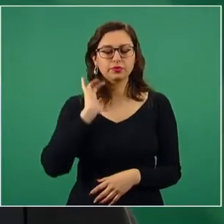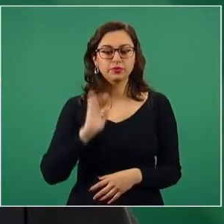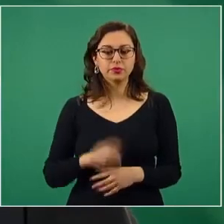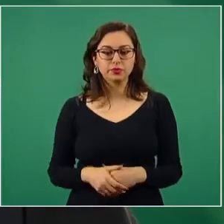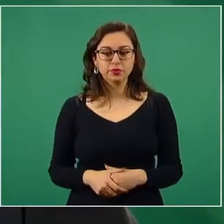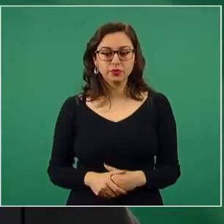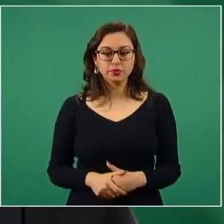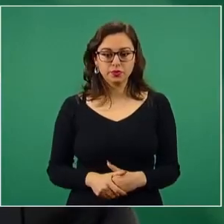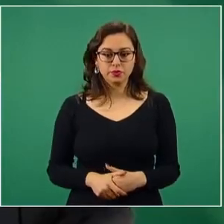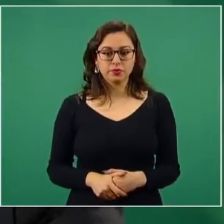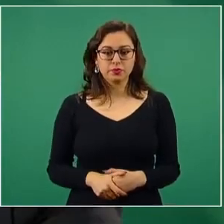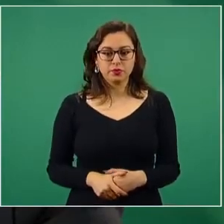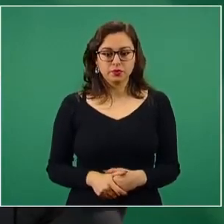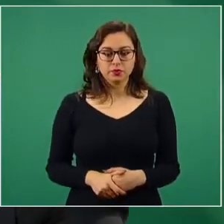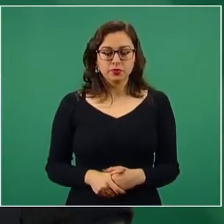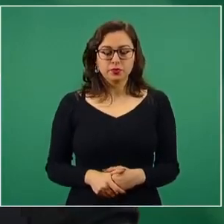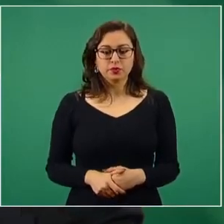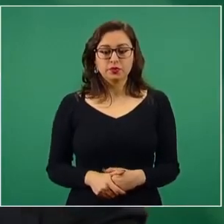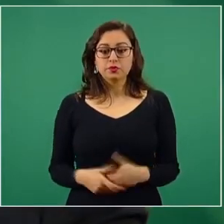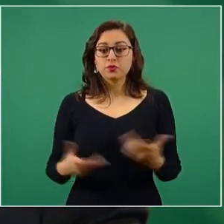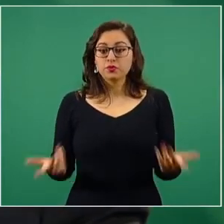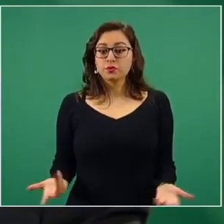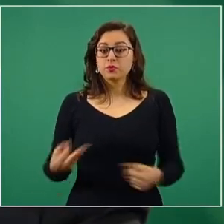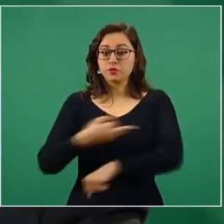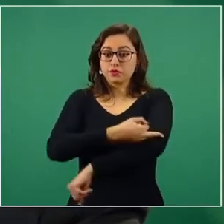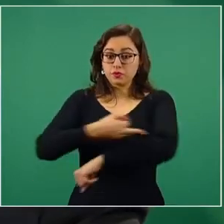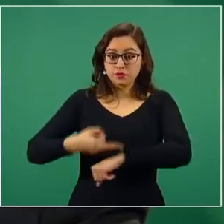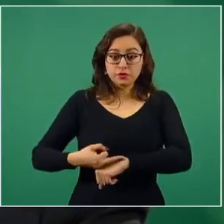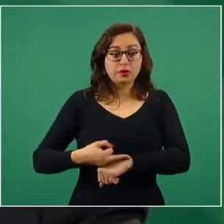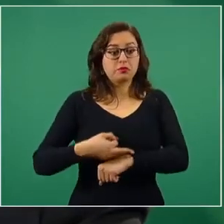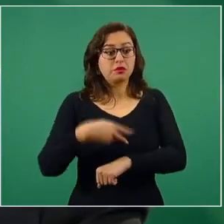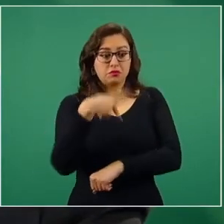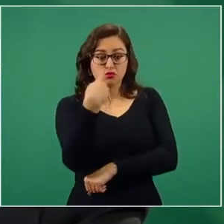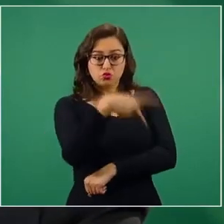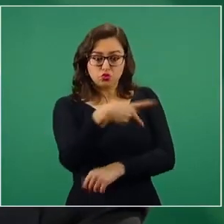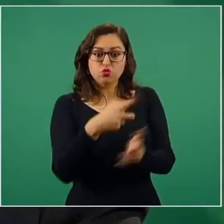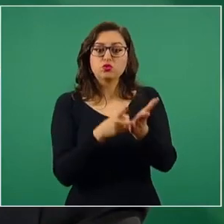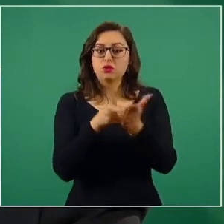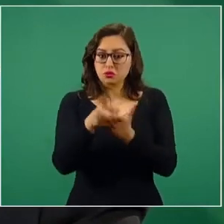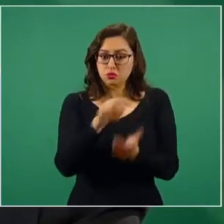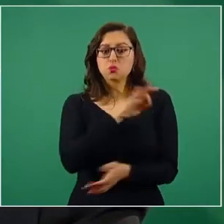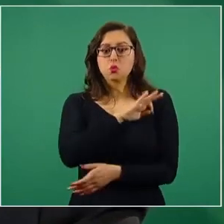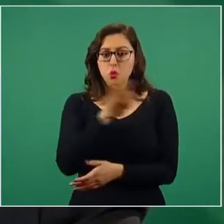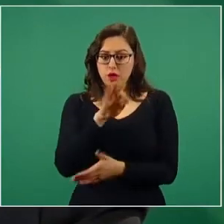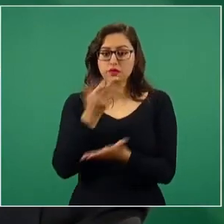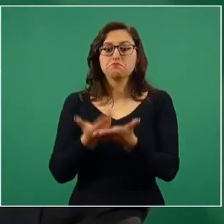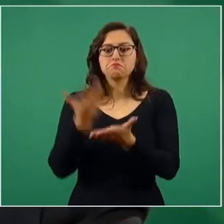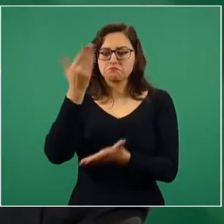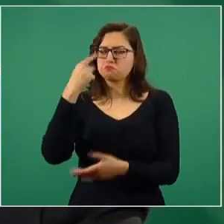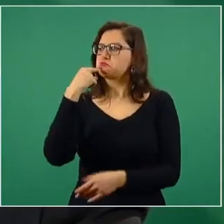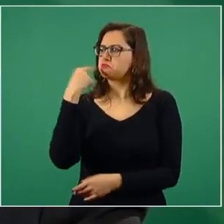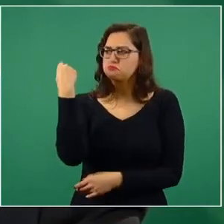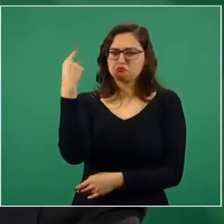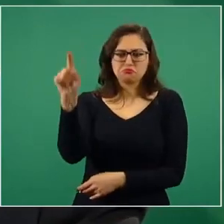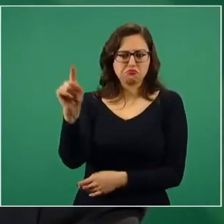limitar el derecho que tienen los familiares de denunciar a los